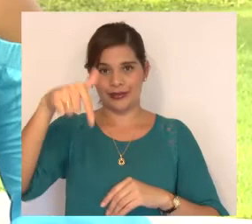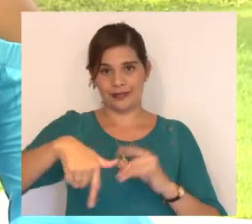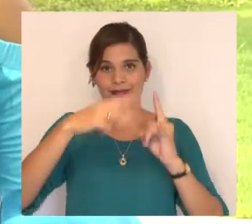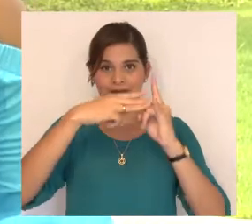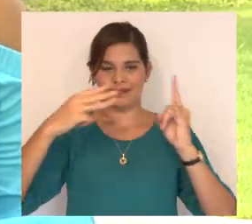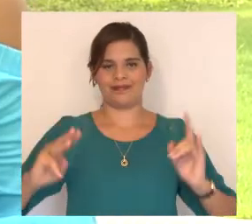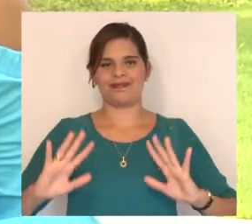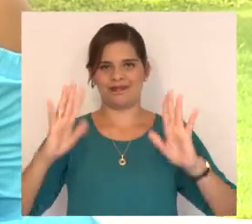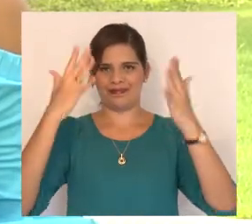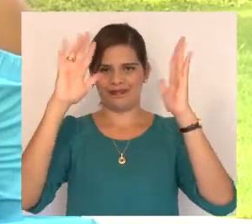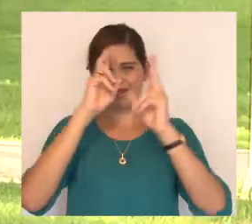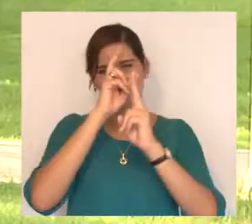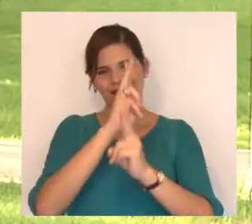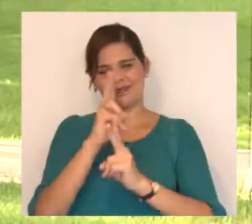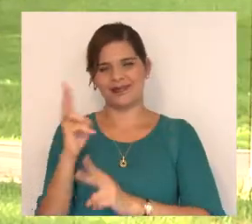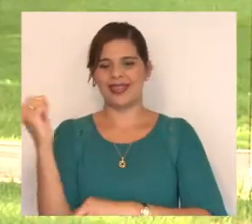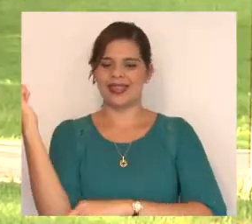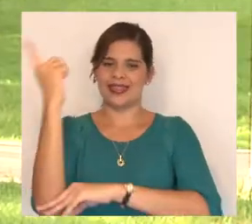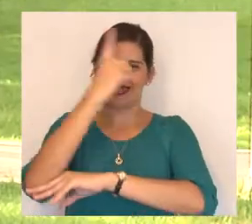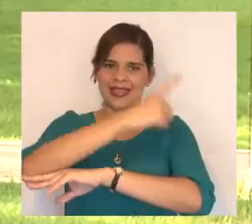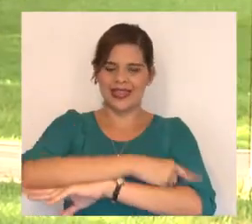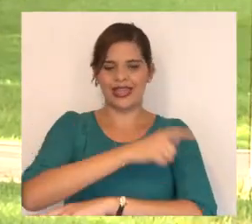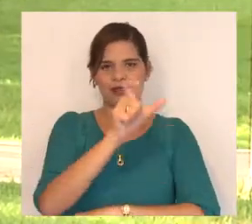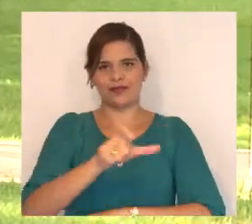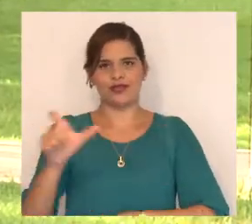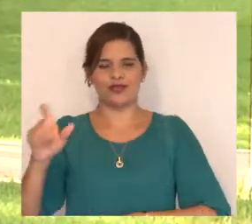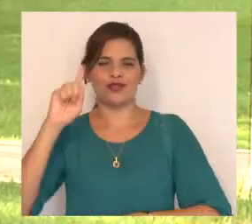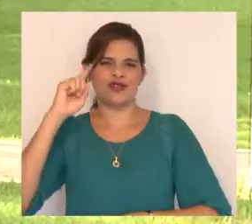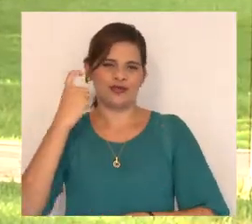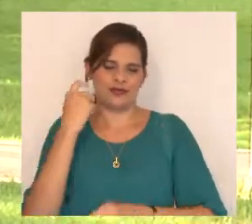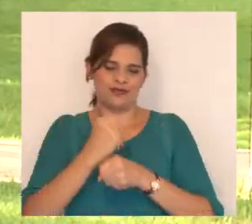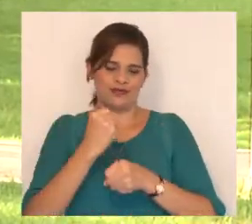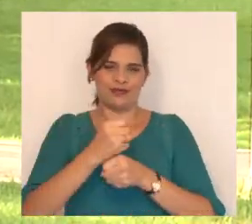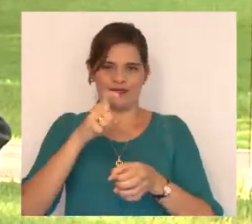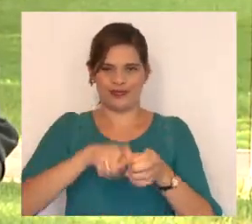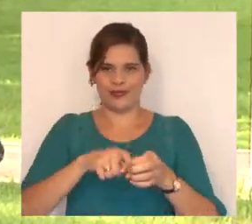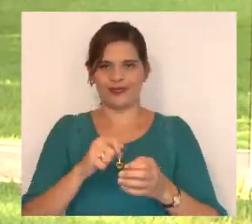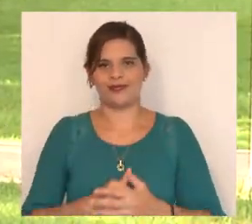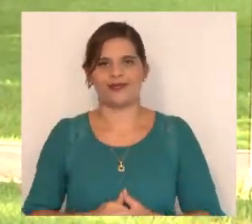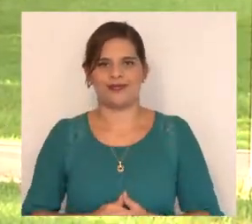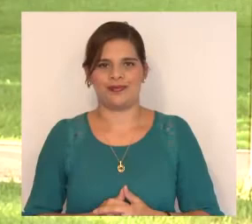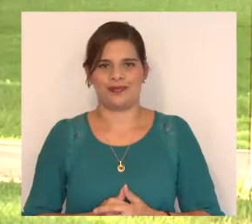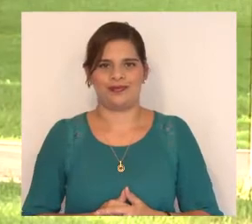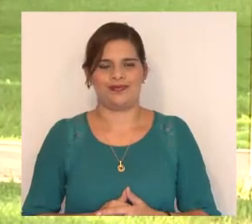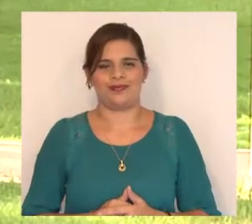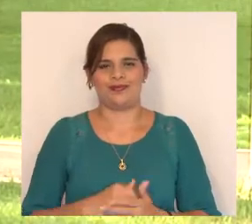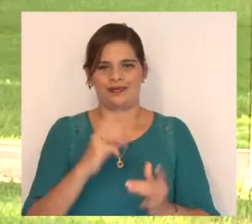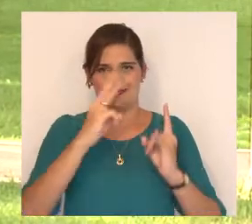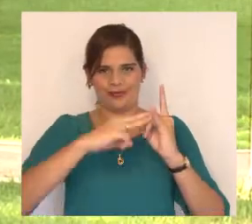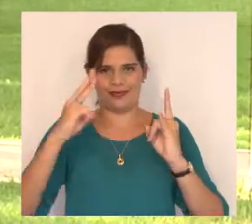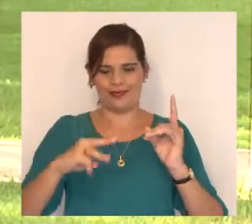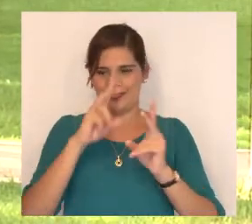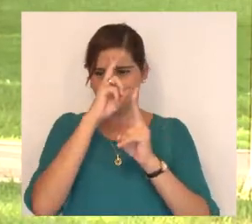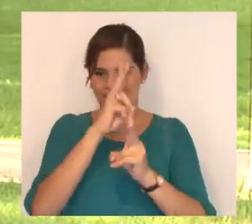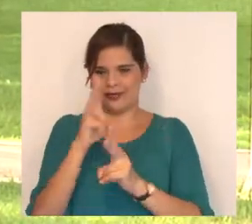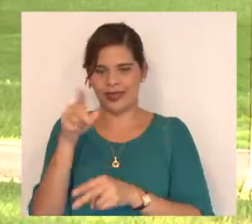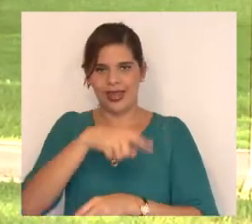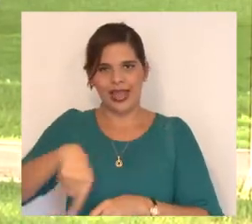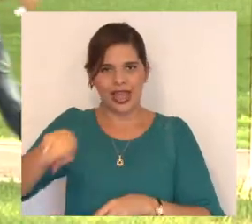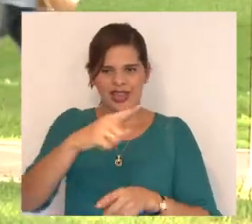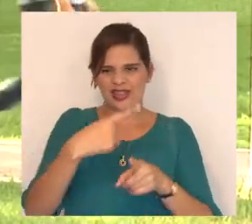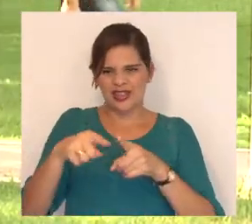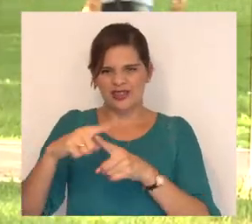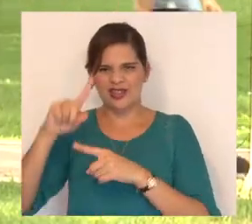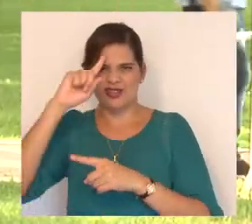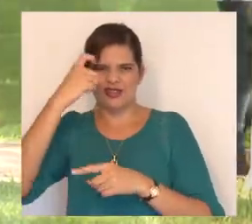el Día del Servidor Público. Esta celebración buscó reconocer y exaltar la labor de quienes prestan sus servicios a las instituciones y